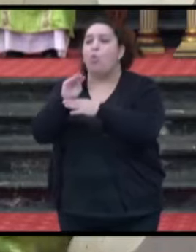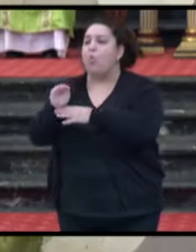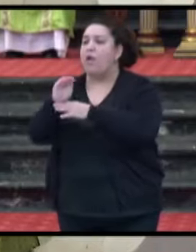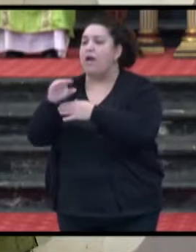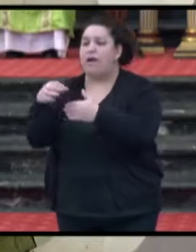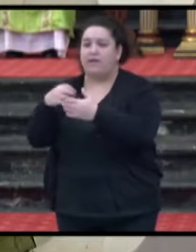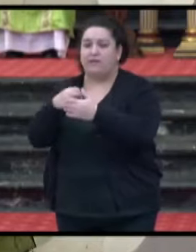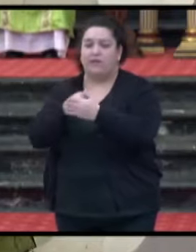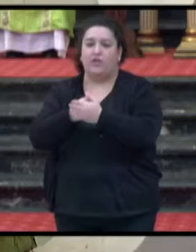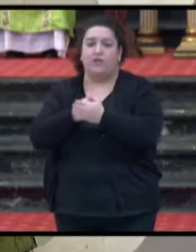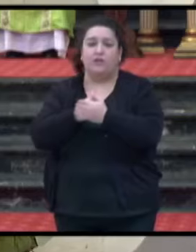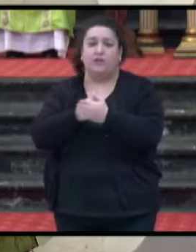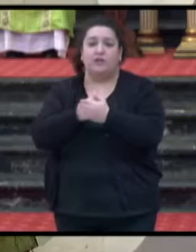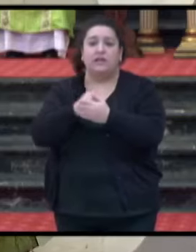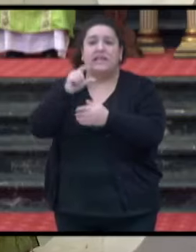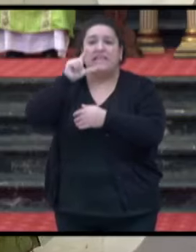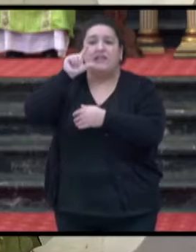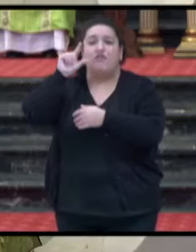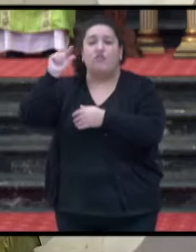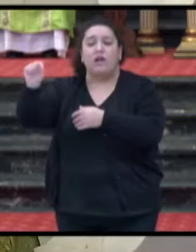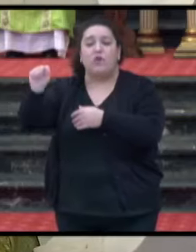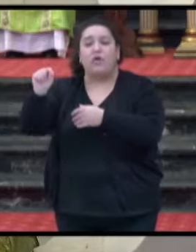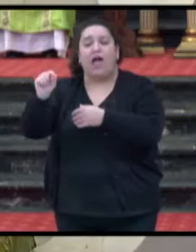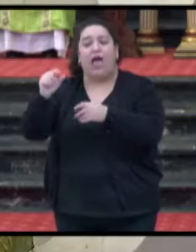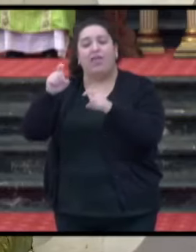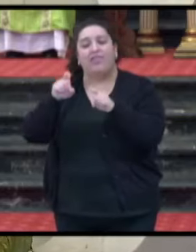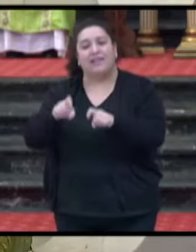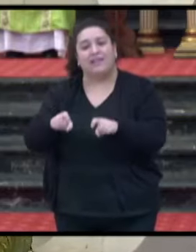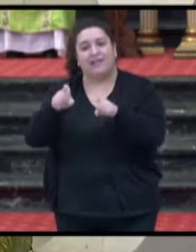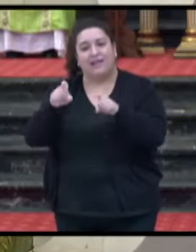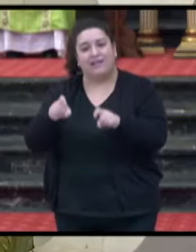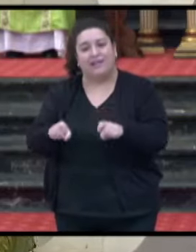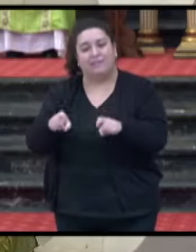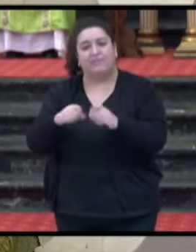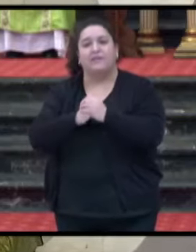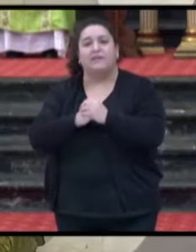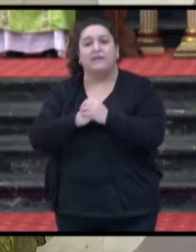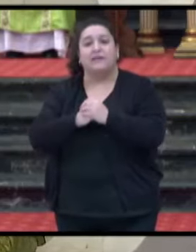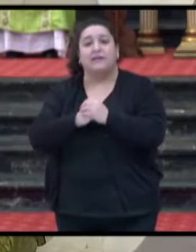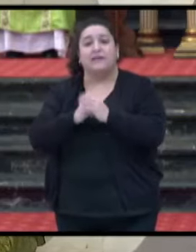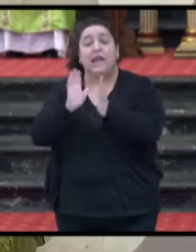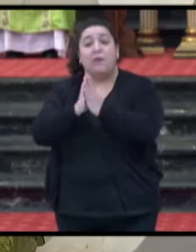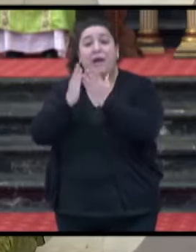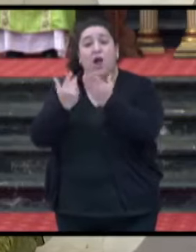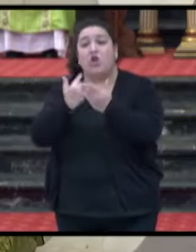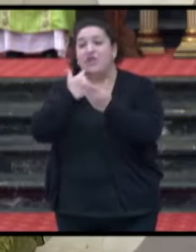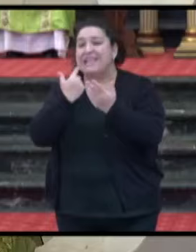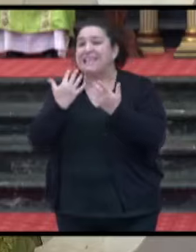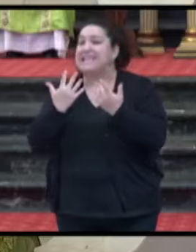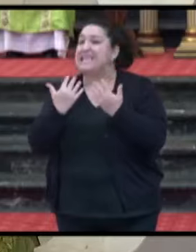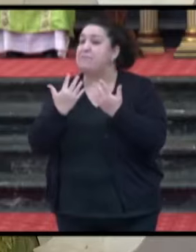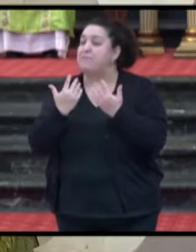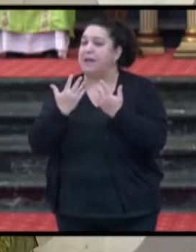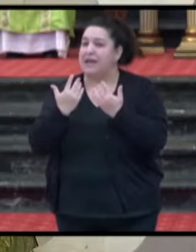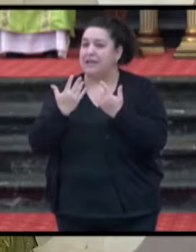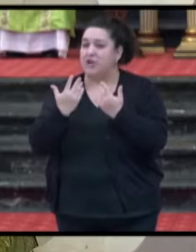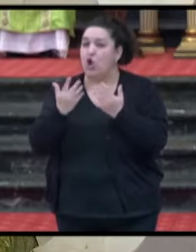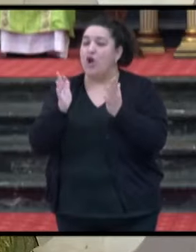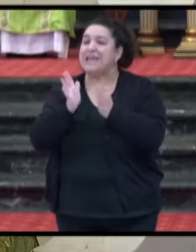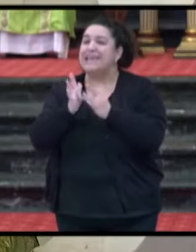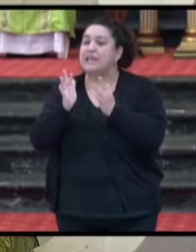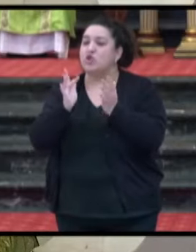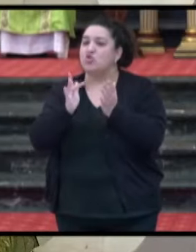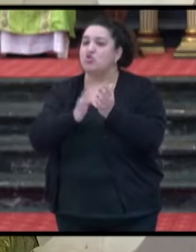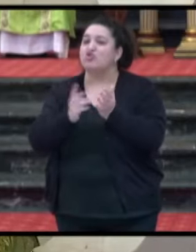y se marcharon a descansar y señal evangelio que muy tempranito Jesús se